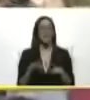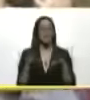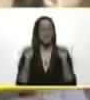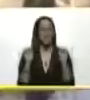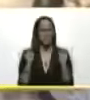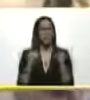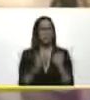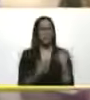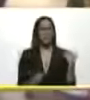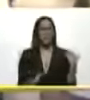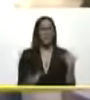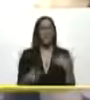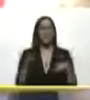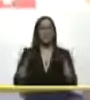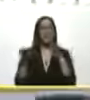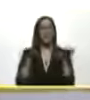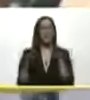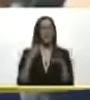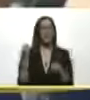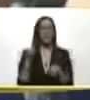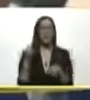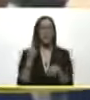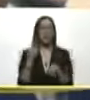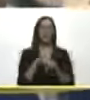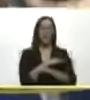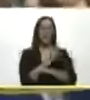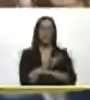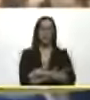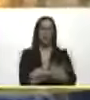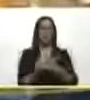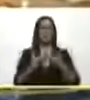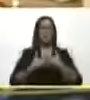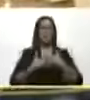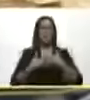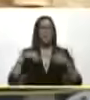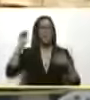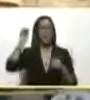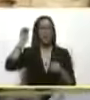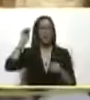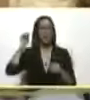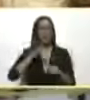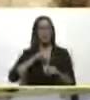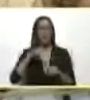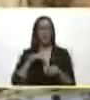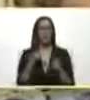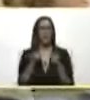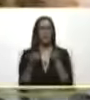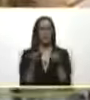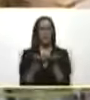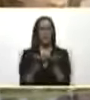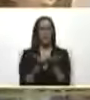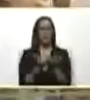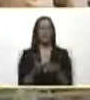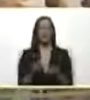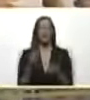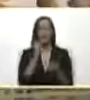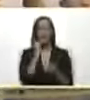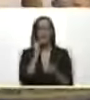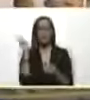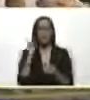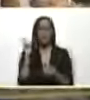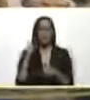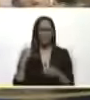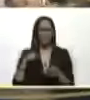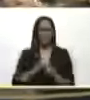presidente el turismo como una de las fuerzas y del futuro para nuestra economía la juventud venezolana tiene